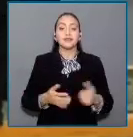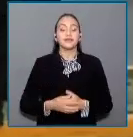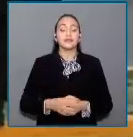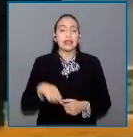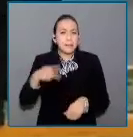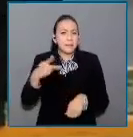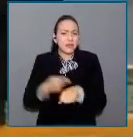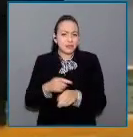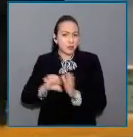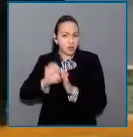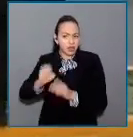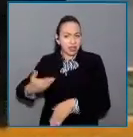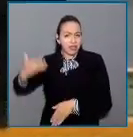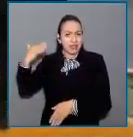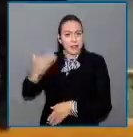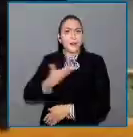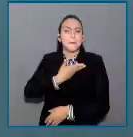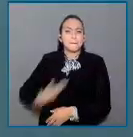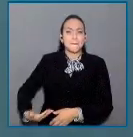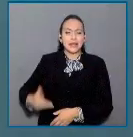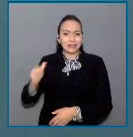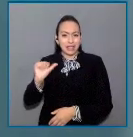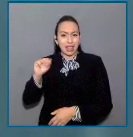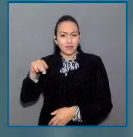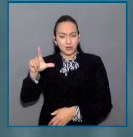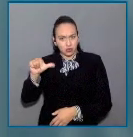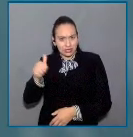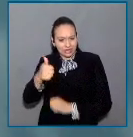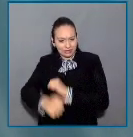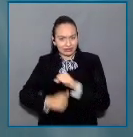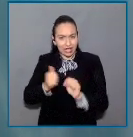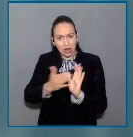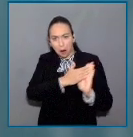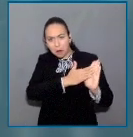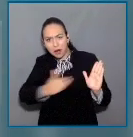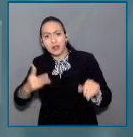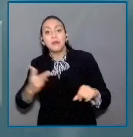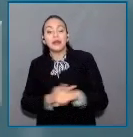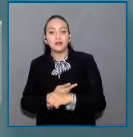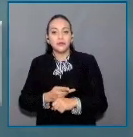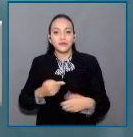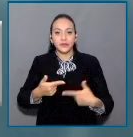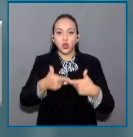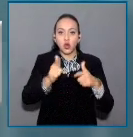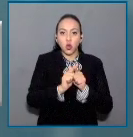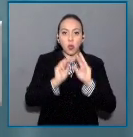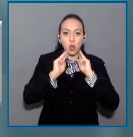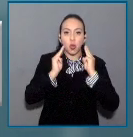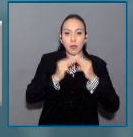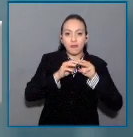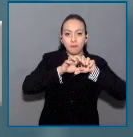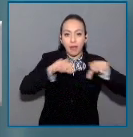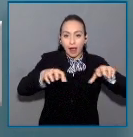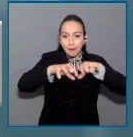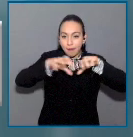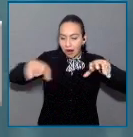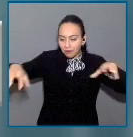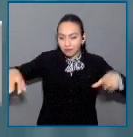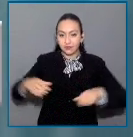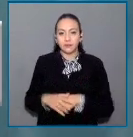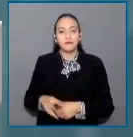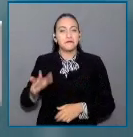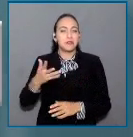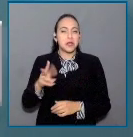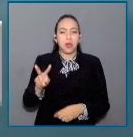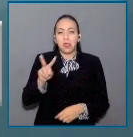organizado por el Colegio de la Frontera Norte. Un país de brazos armados, 200, 250, células pequeñas en términos